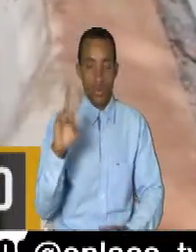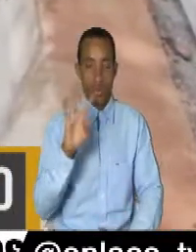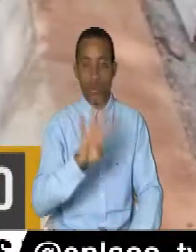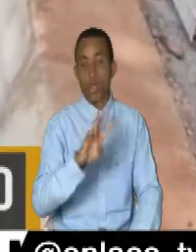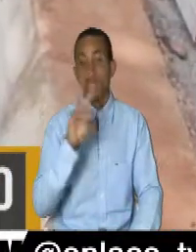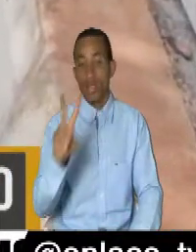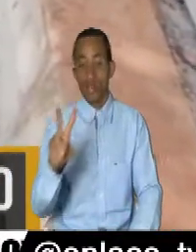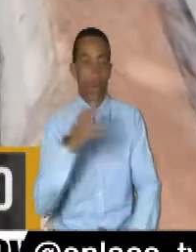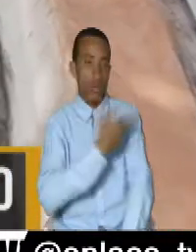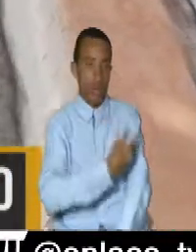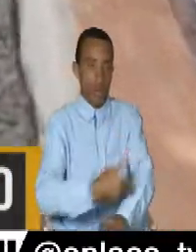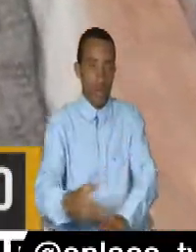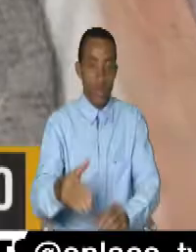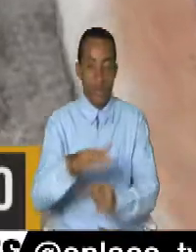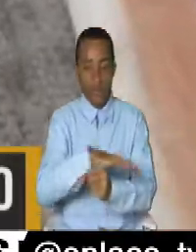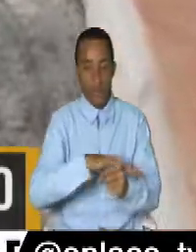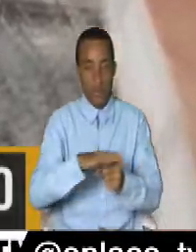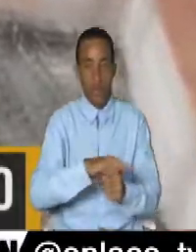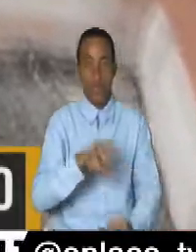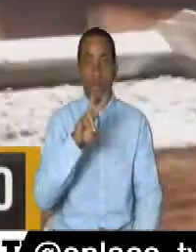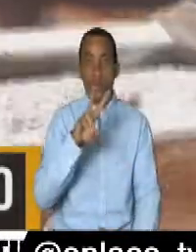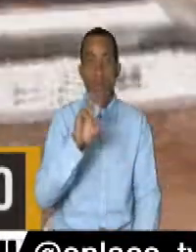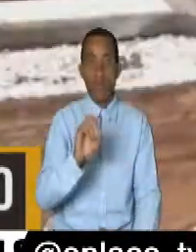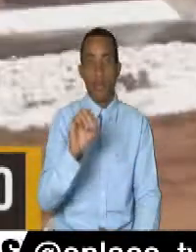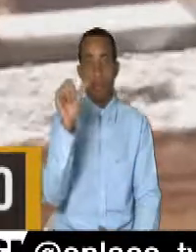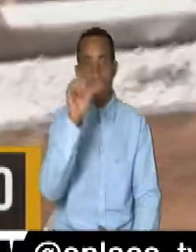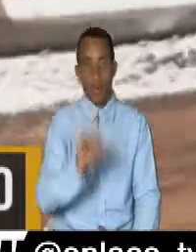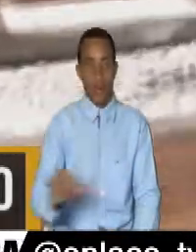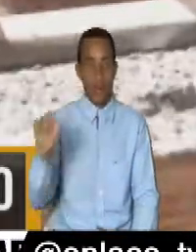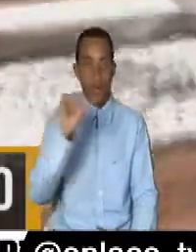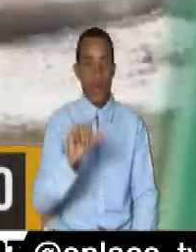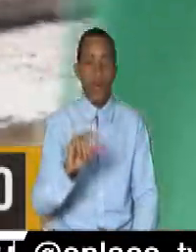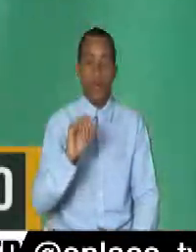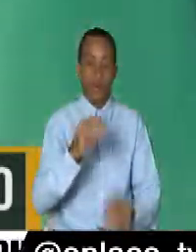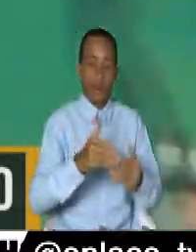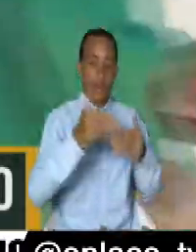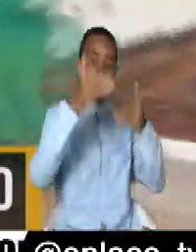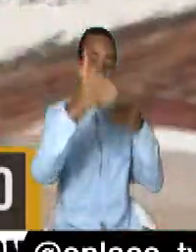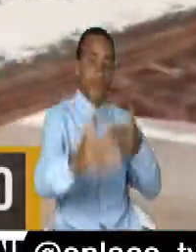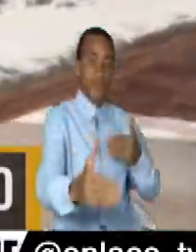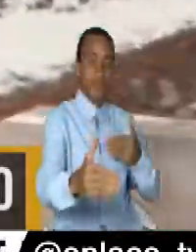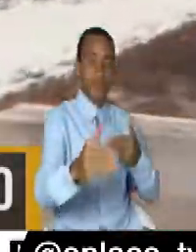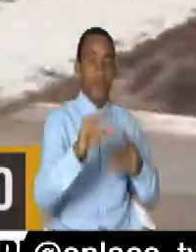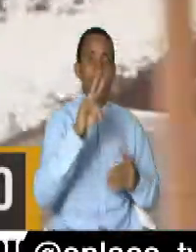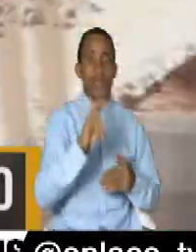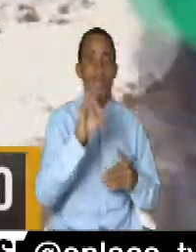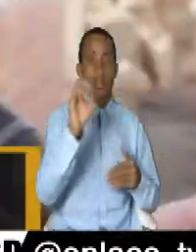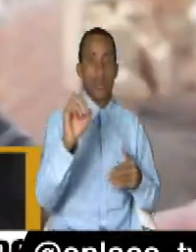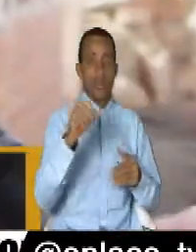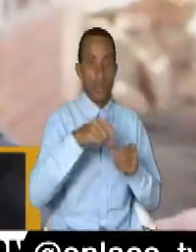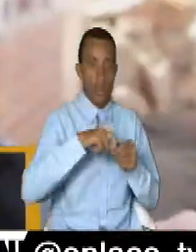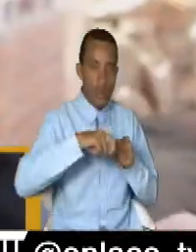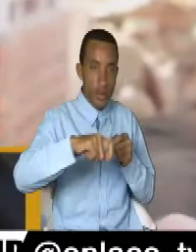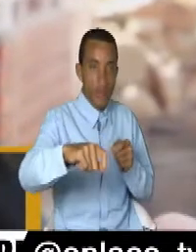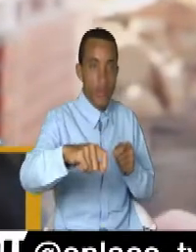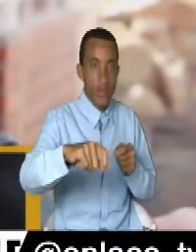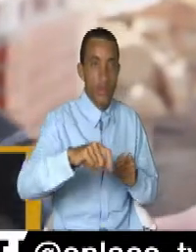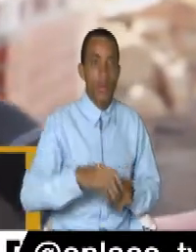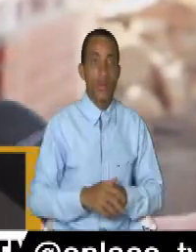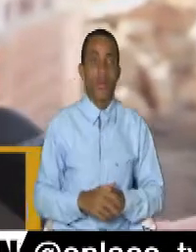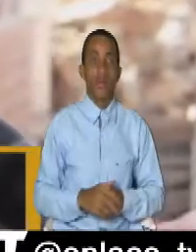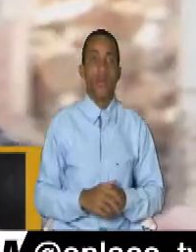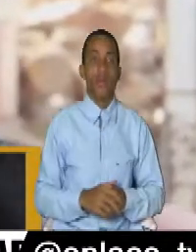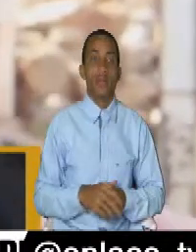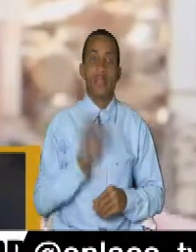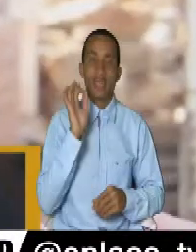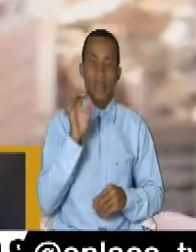20 de agosto el programa de autopavimentación, cuyo primer tramo supera los 70 metros lineales. ¿Tanto molestar a la